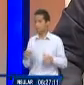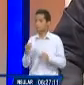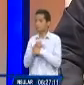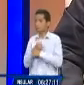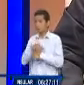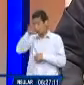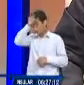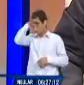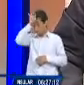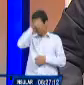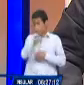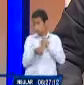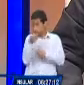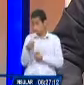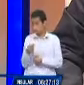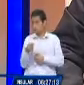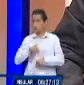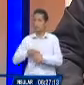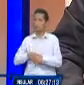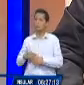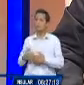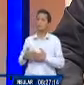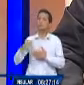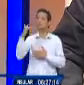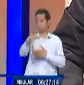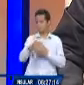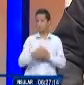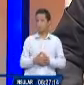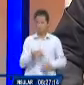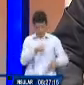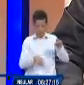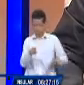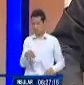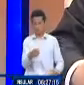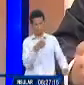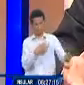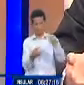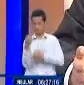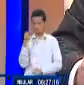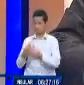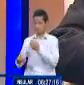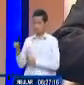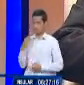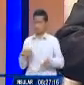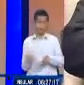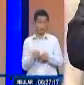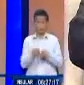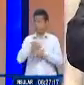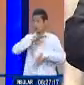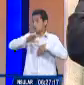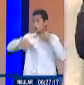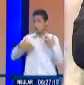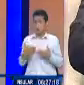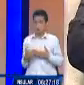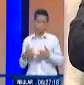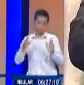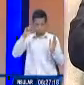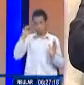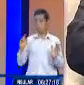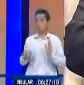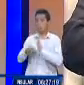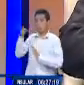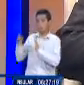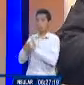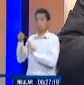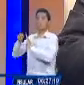esta no es una decisión como muchas veces he escuchado ya varias veces coyuntural es decir no es que porque el peso el petróleo